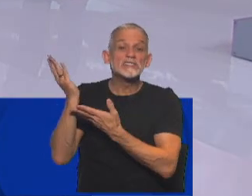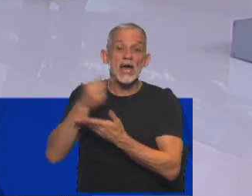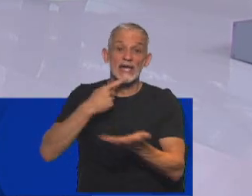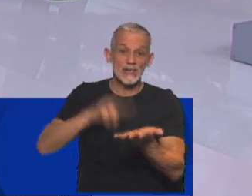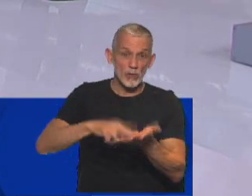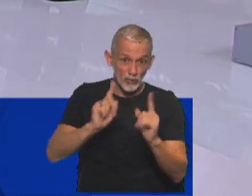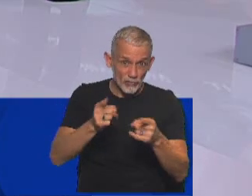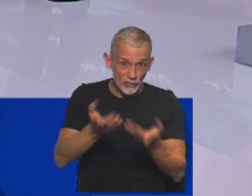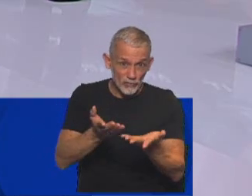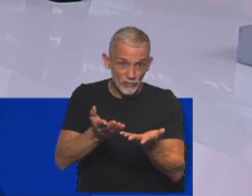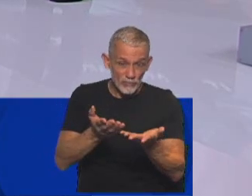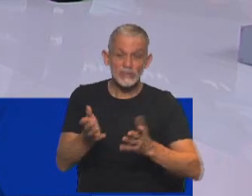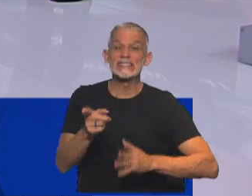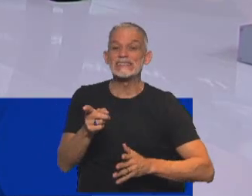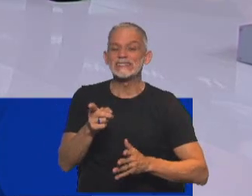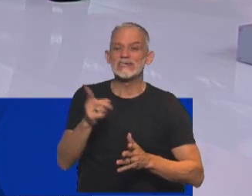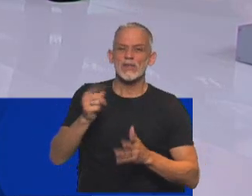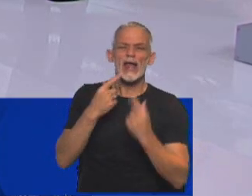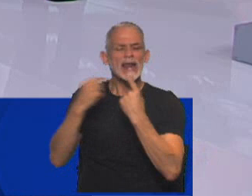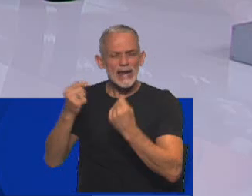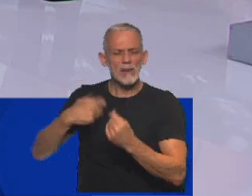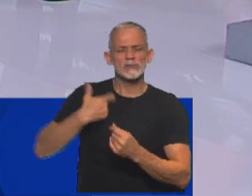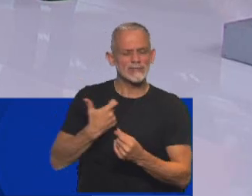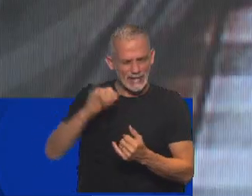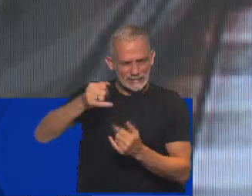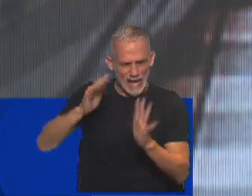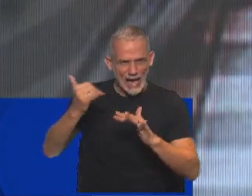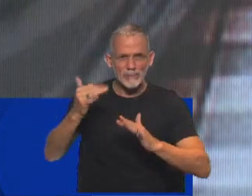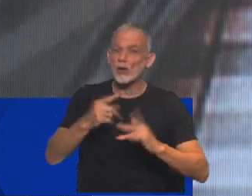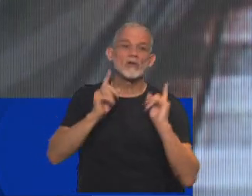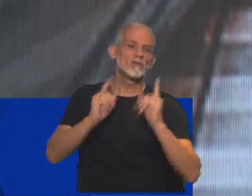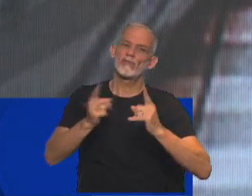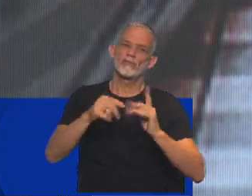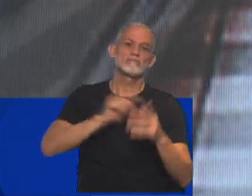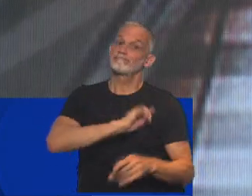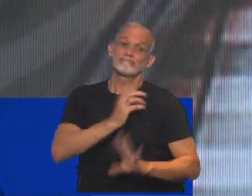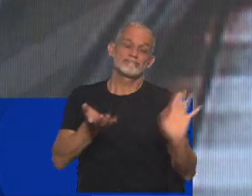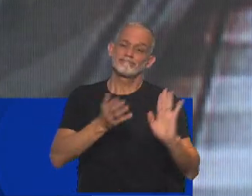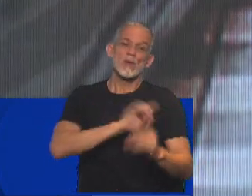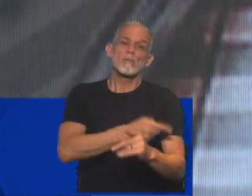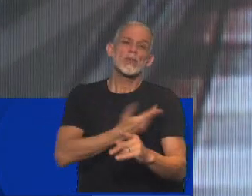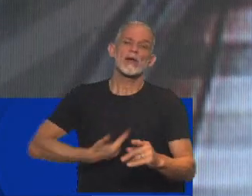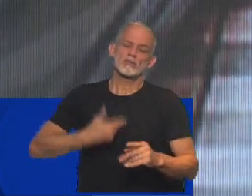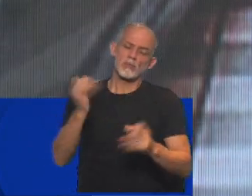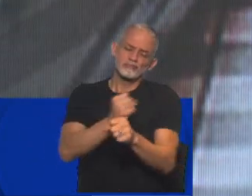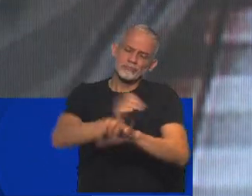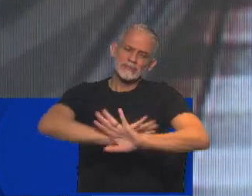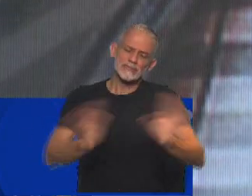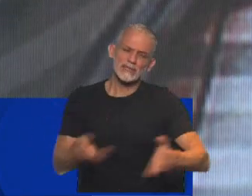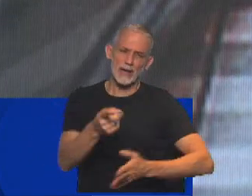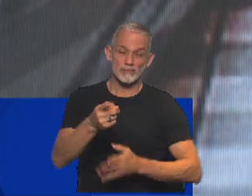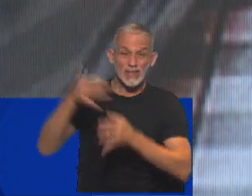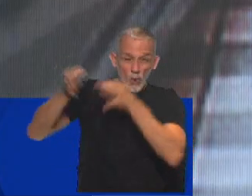estaría vigente, más allá de lo que implica justamente el reclamo sindical, ¿no? Siempre va a estar vigente. También ahí hay que comprender de que la justicia